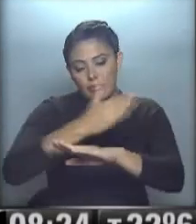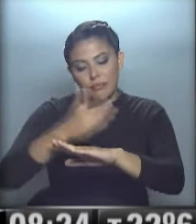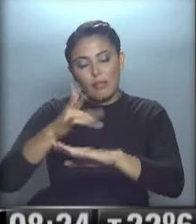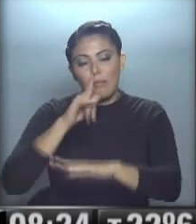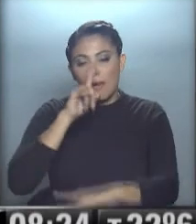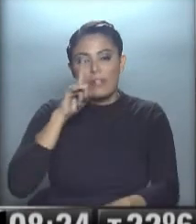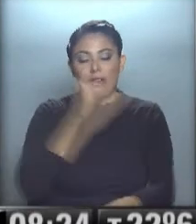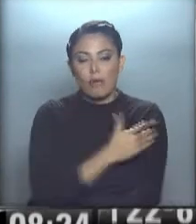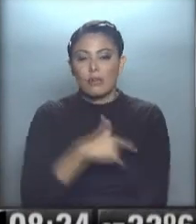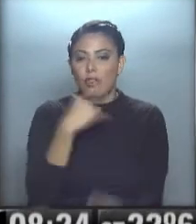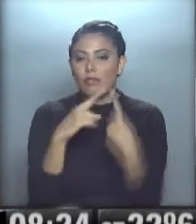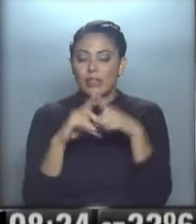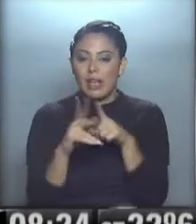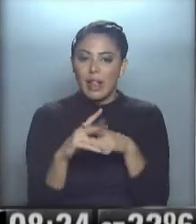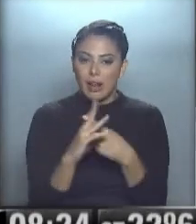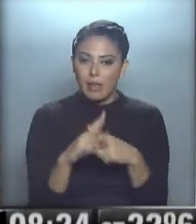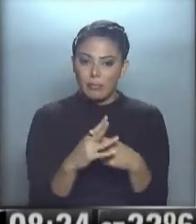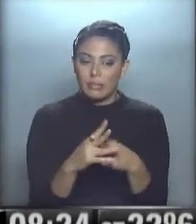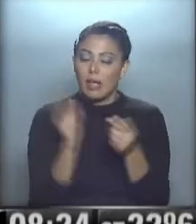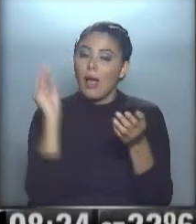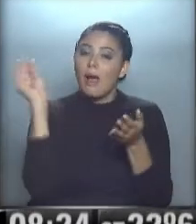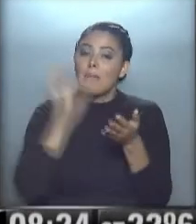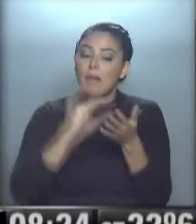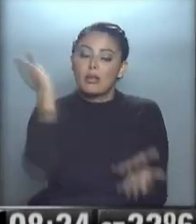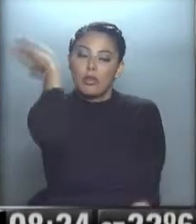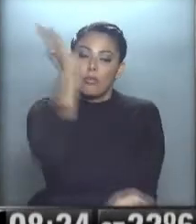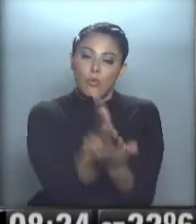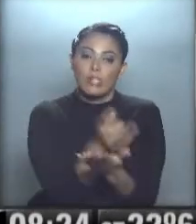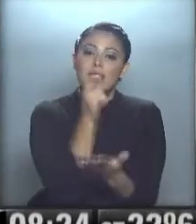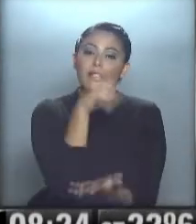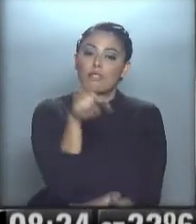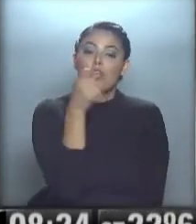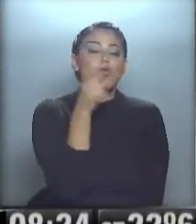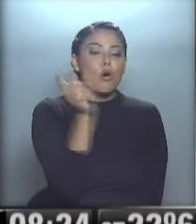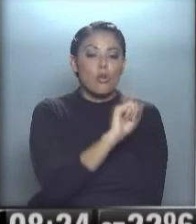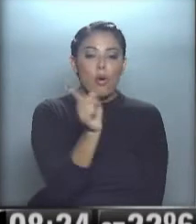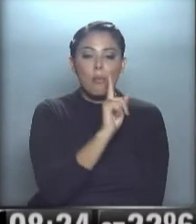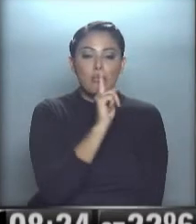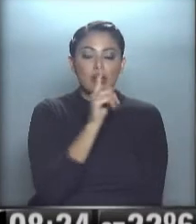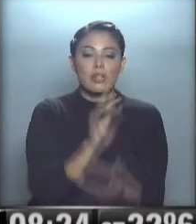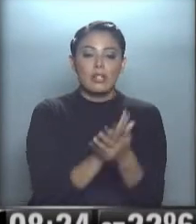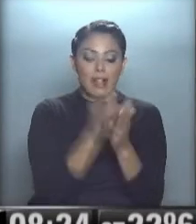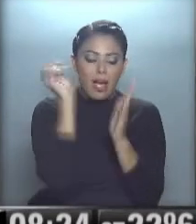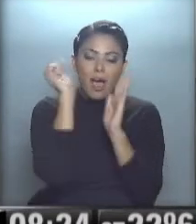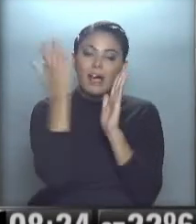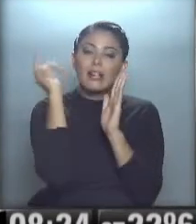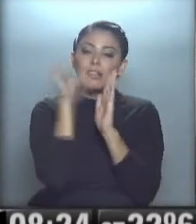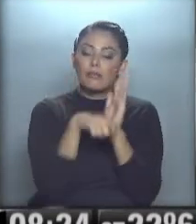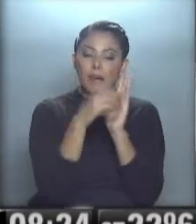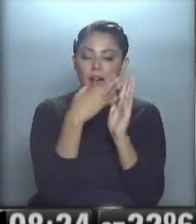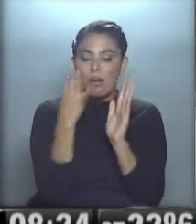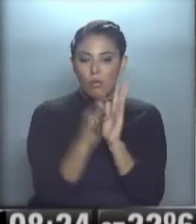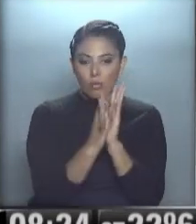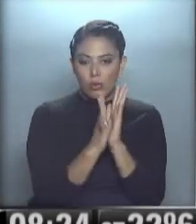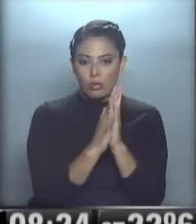múltiples, aparte de las multas correspondientes por incumplimiento de los acuerdos. También, por